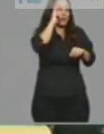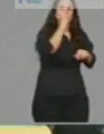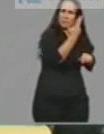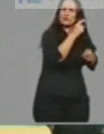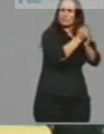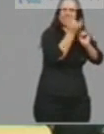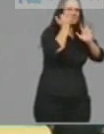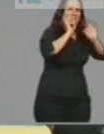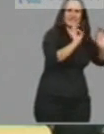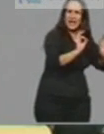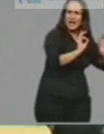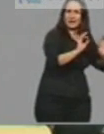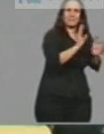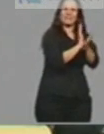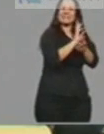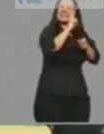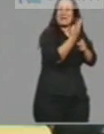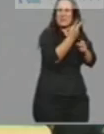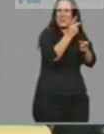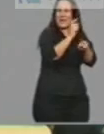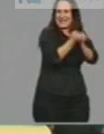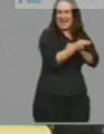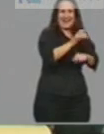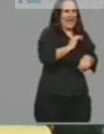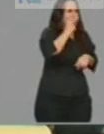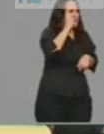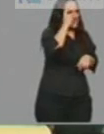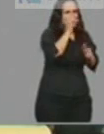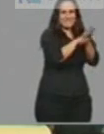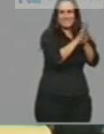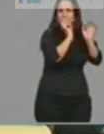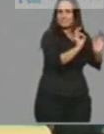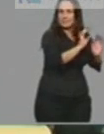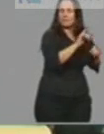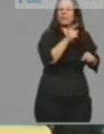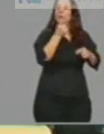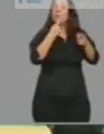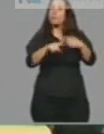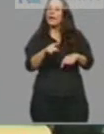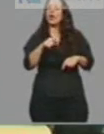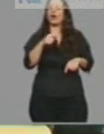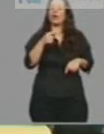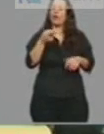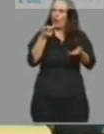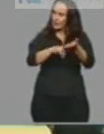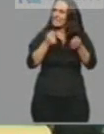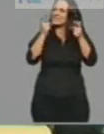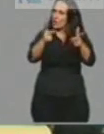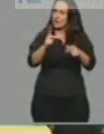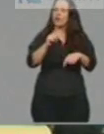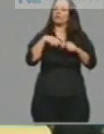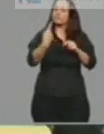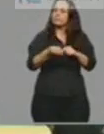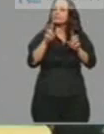y cerró el segundo canje en el año 2010. Pero vamos a enviar, reitero, un proyecto de ley